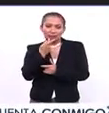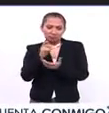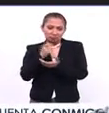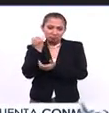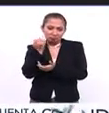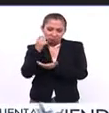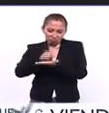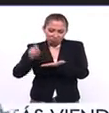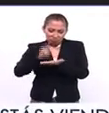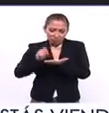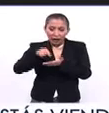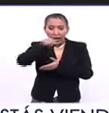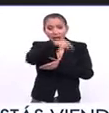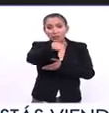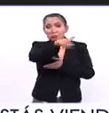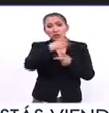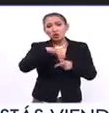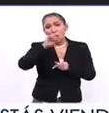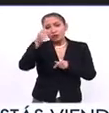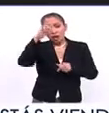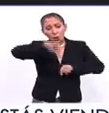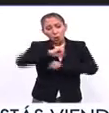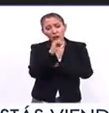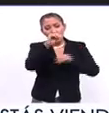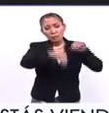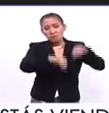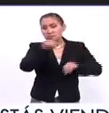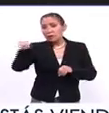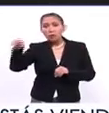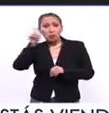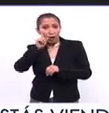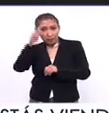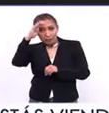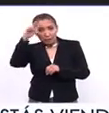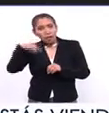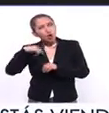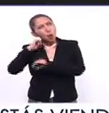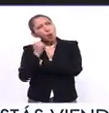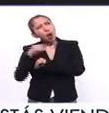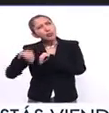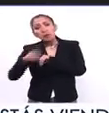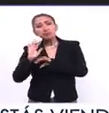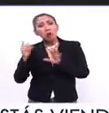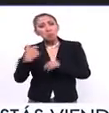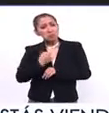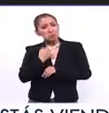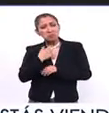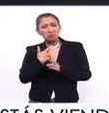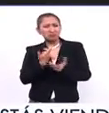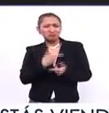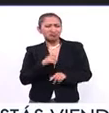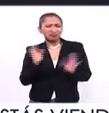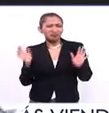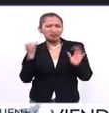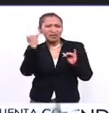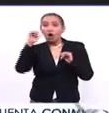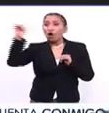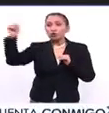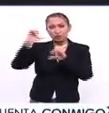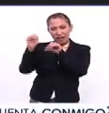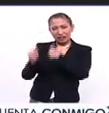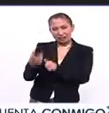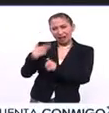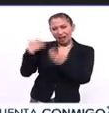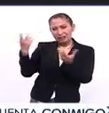a juntar y a guardar sus cosas, pero en realidad ella no pensaba, como que no construyó sobre sí misma el mito que otros